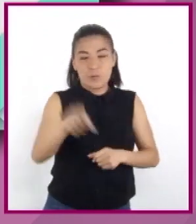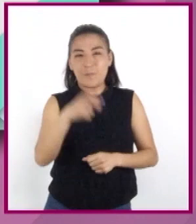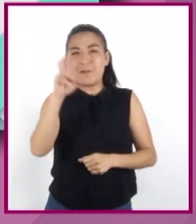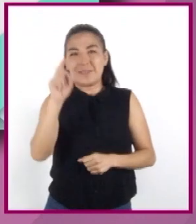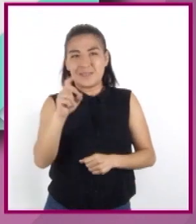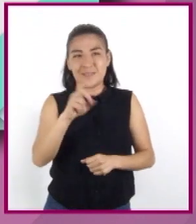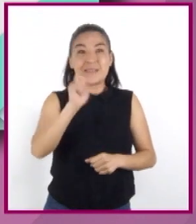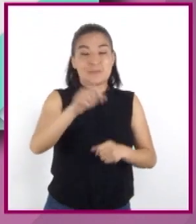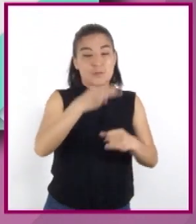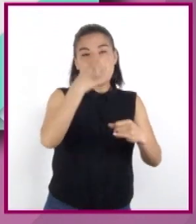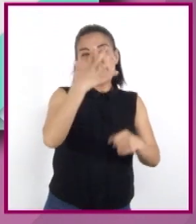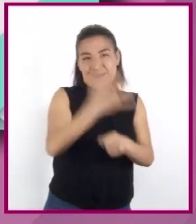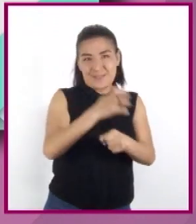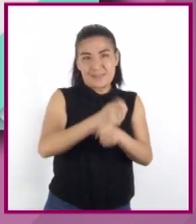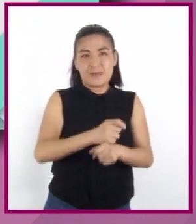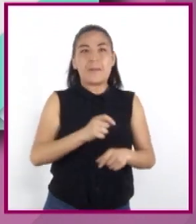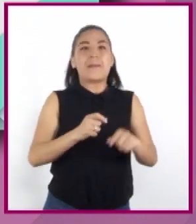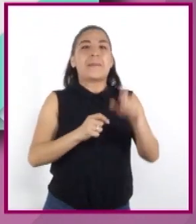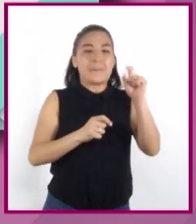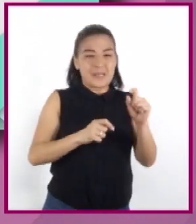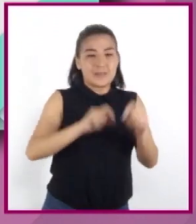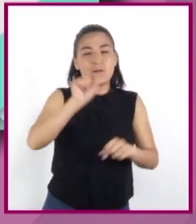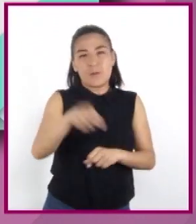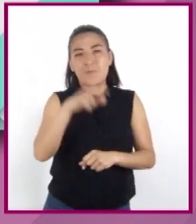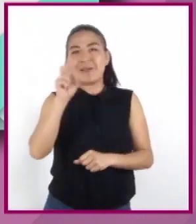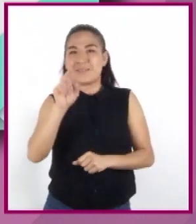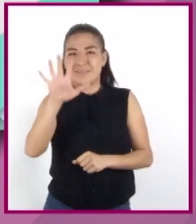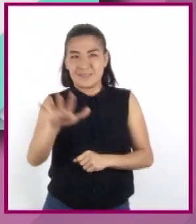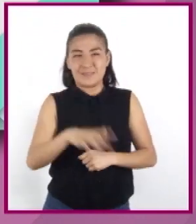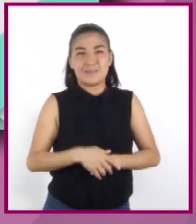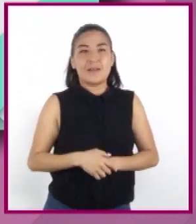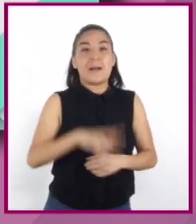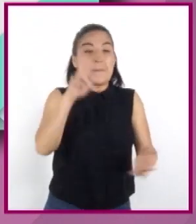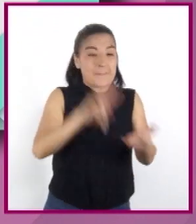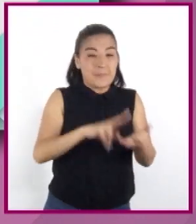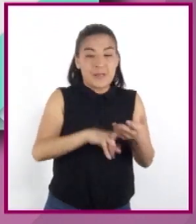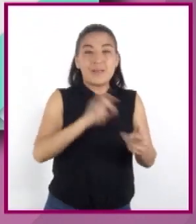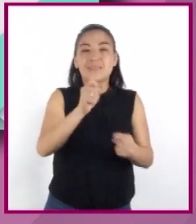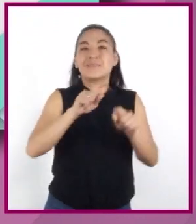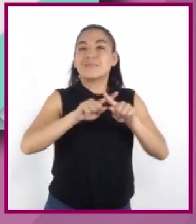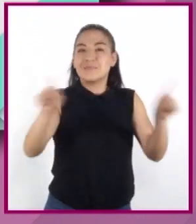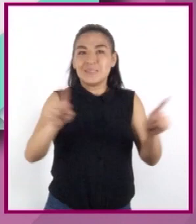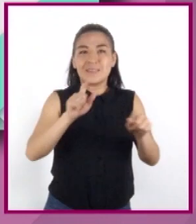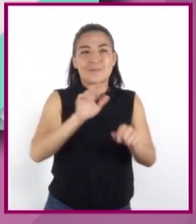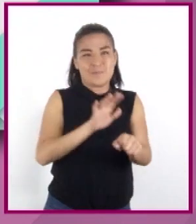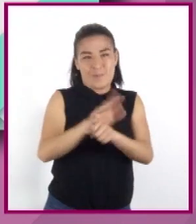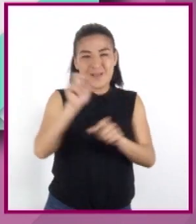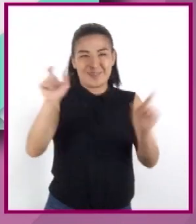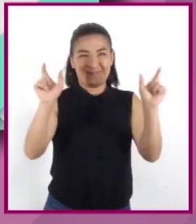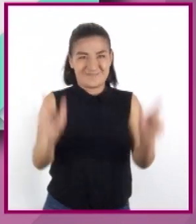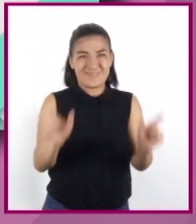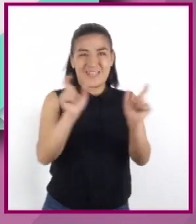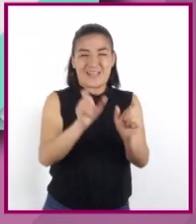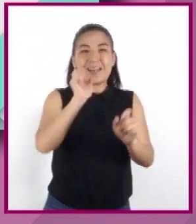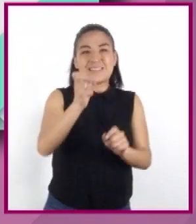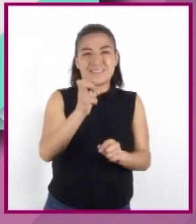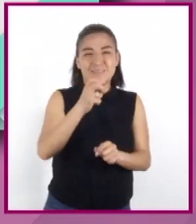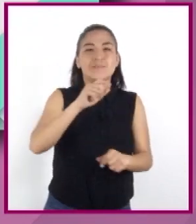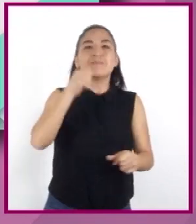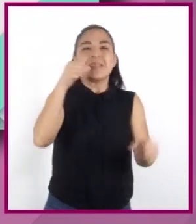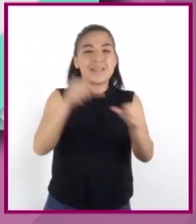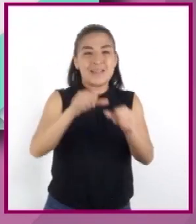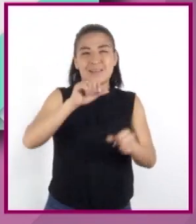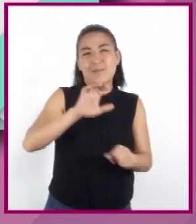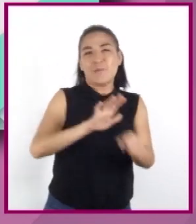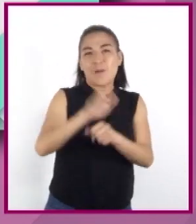quinta 20,35. El valor absoluto de la diferencia entre los valores del eje de las ordenadas